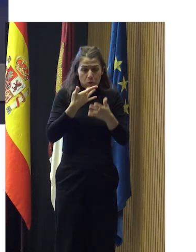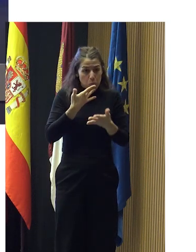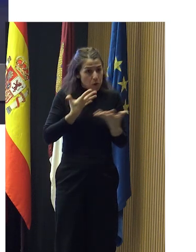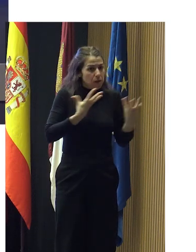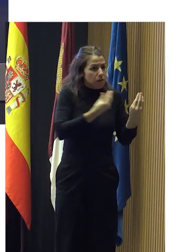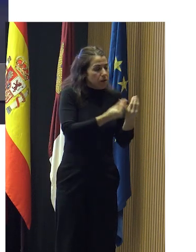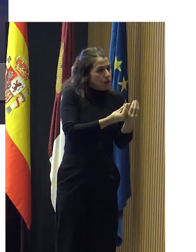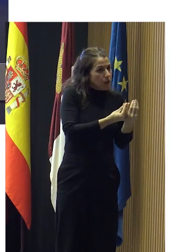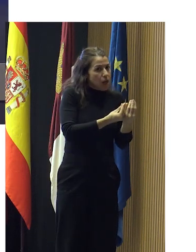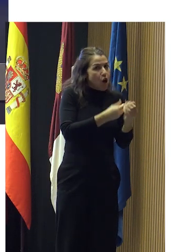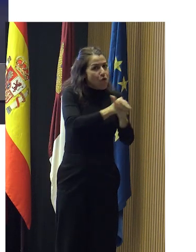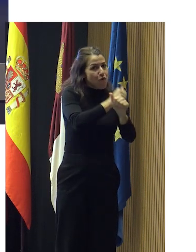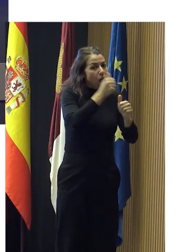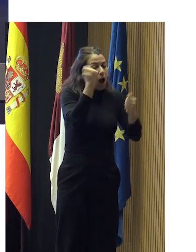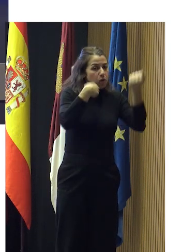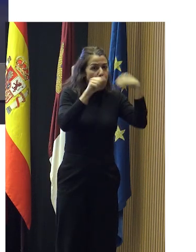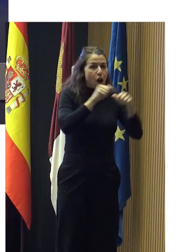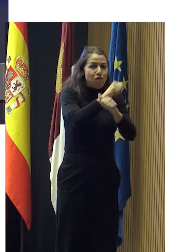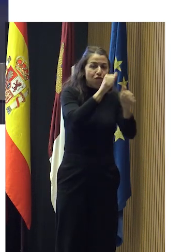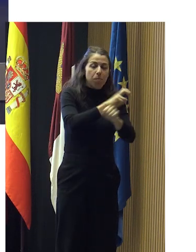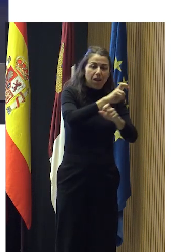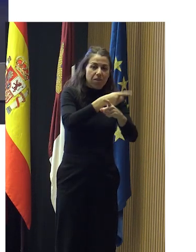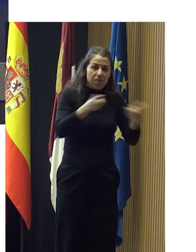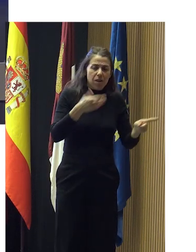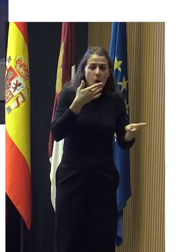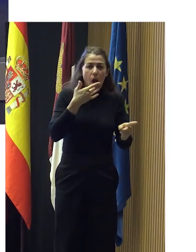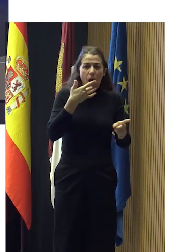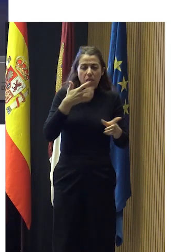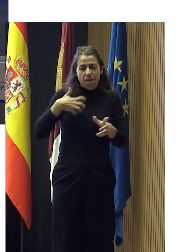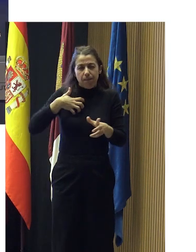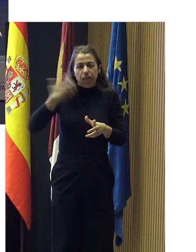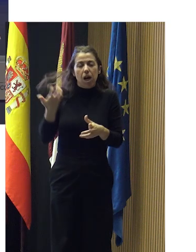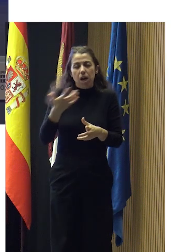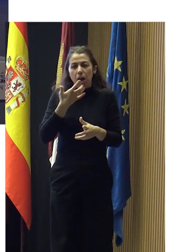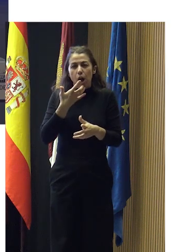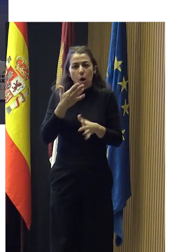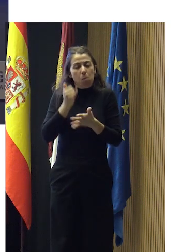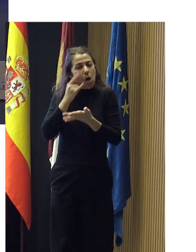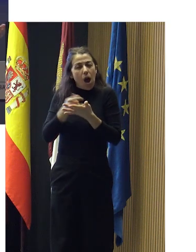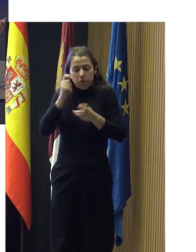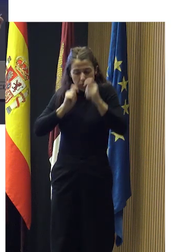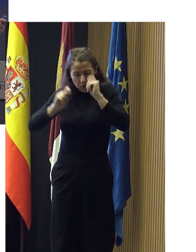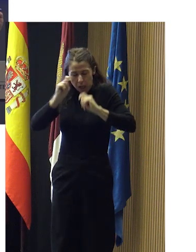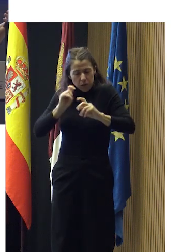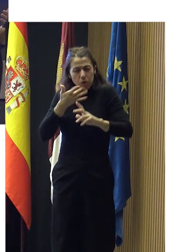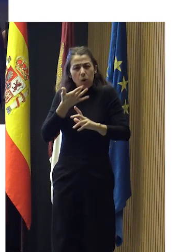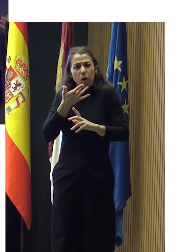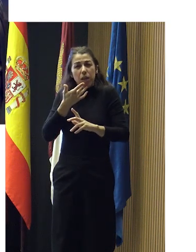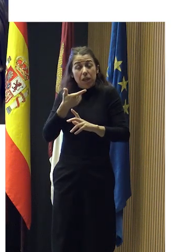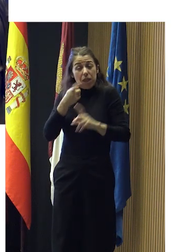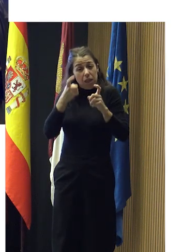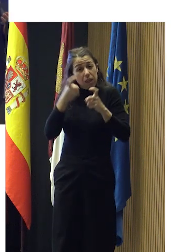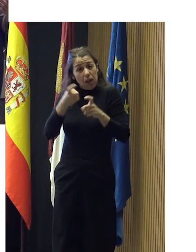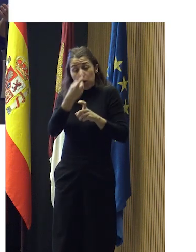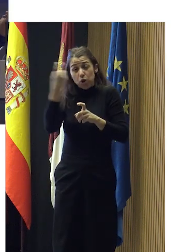ir y actuar de otra manera. Eso es lo que hacemos, simular situaciones de ira, de miedo, de llanto, e intentar que el alumnado